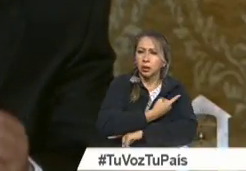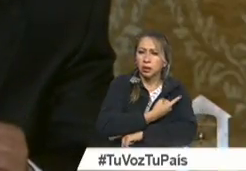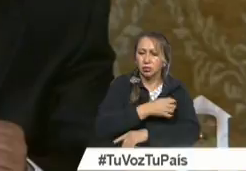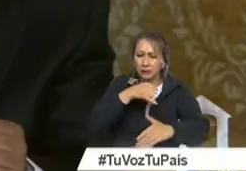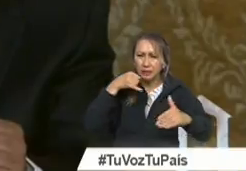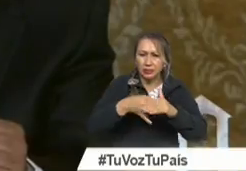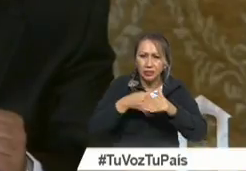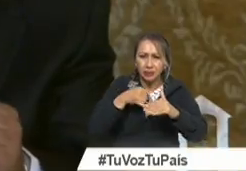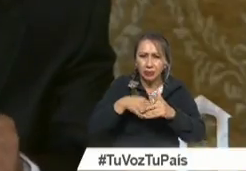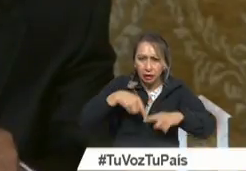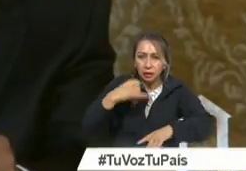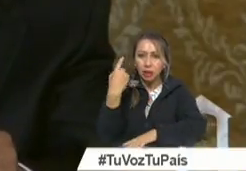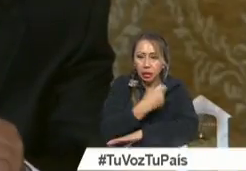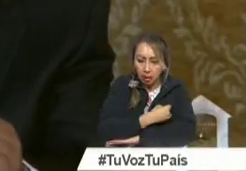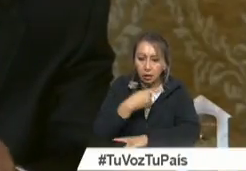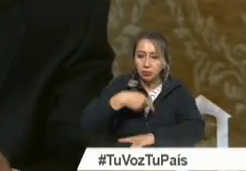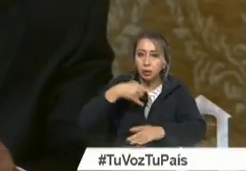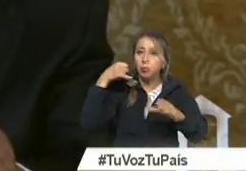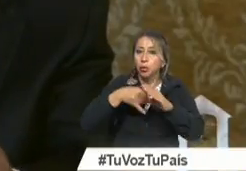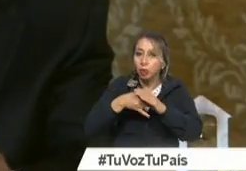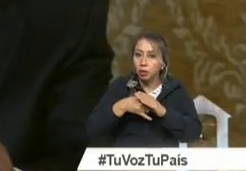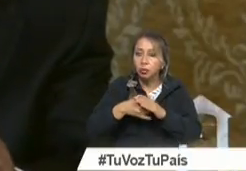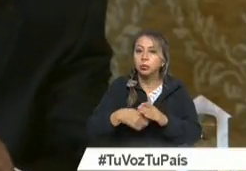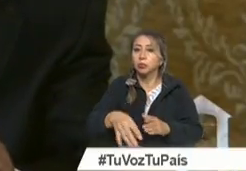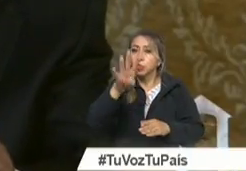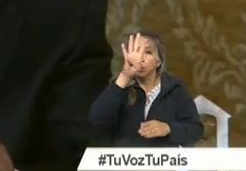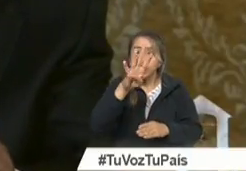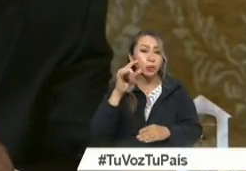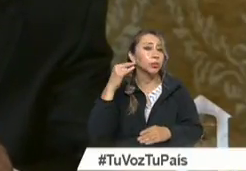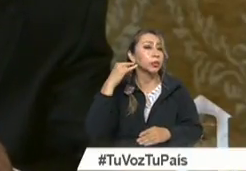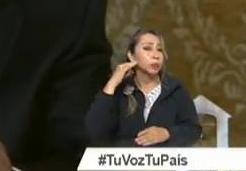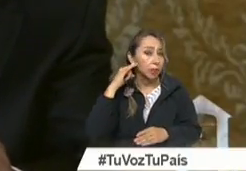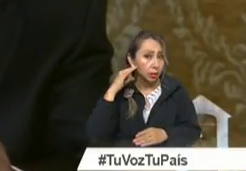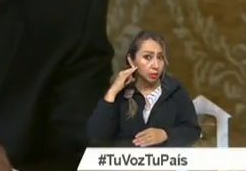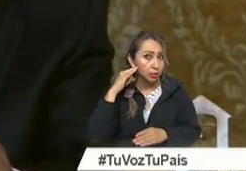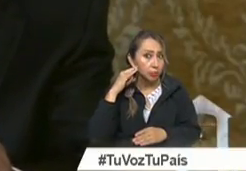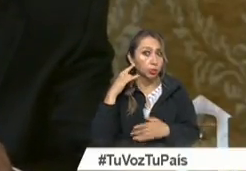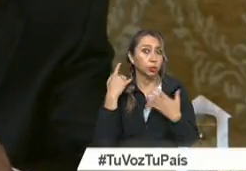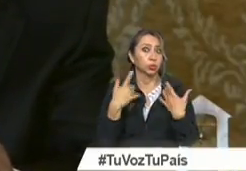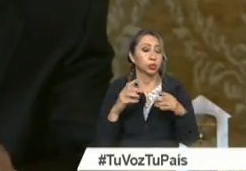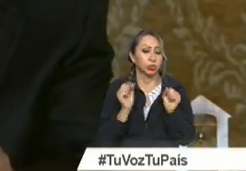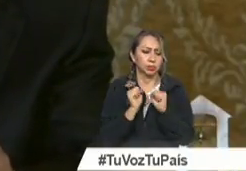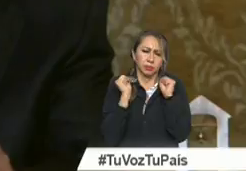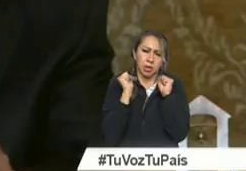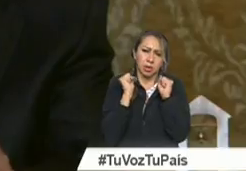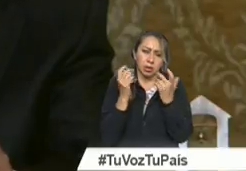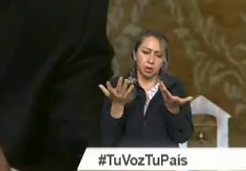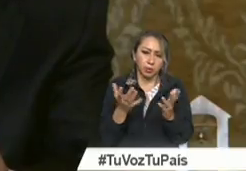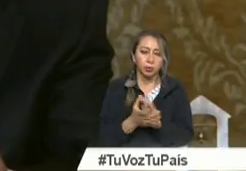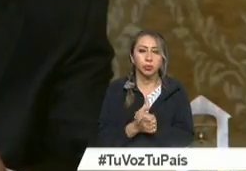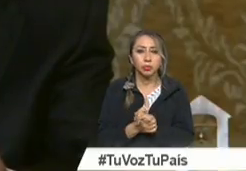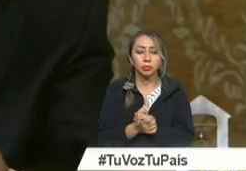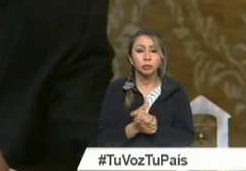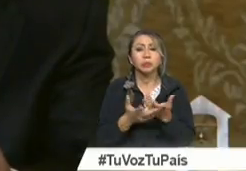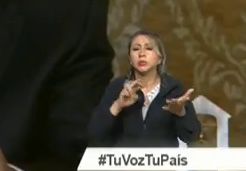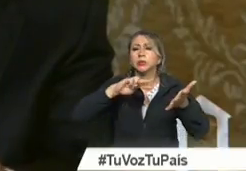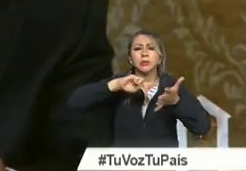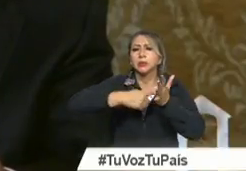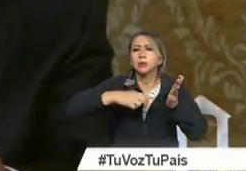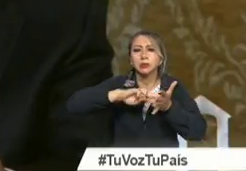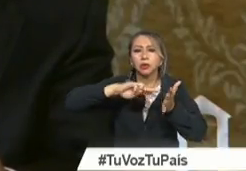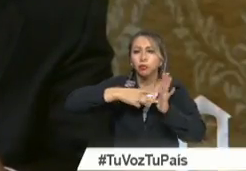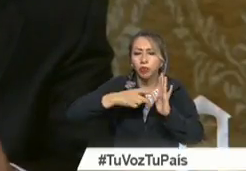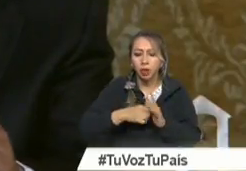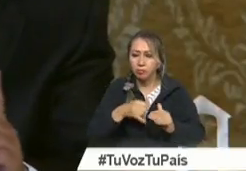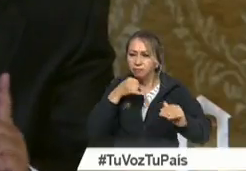este día este día serán violadas cuatro niñas espeluzna y significa los